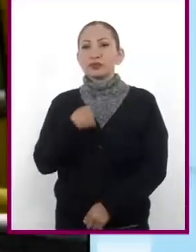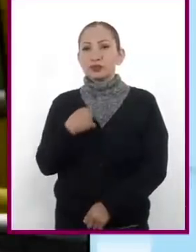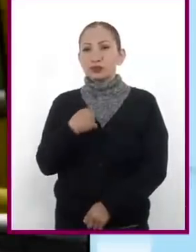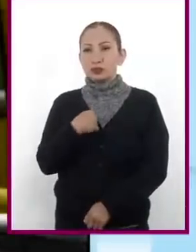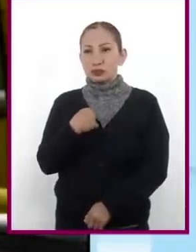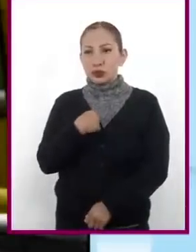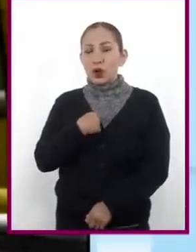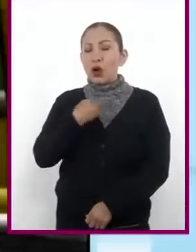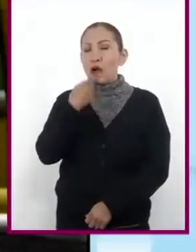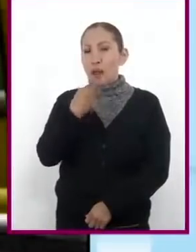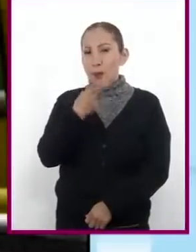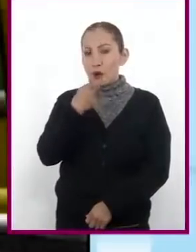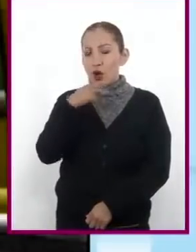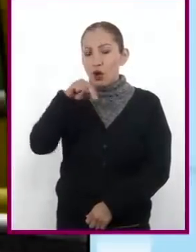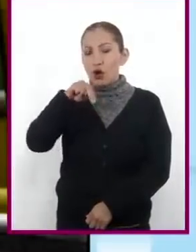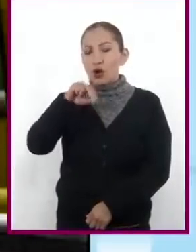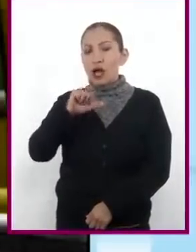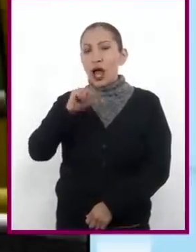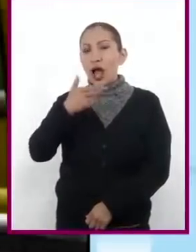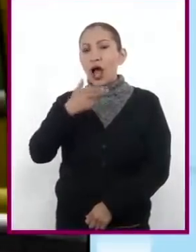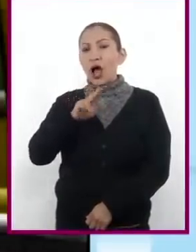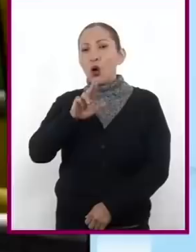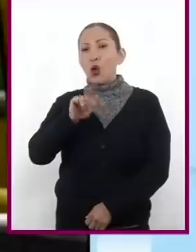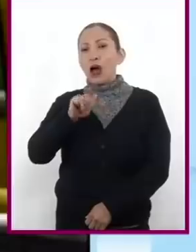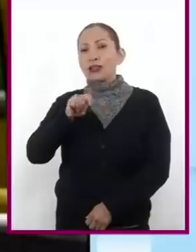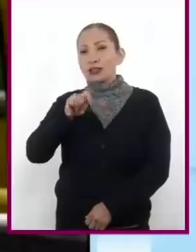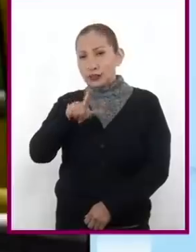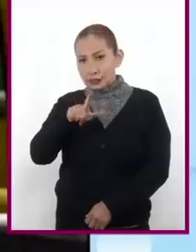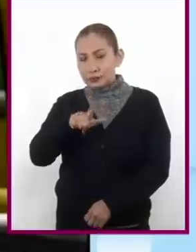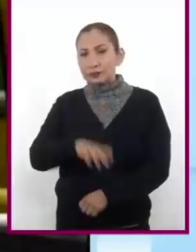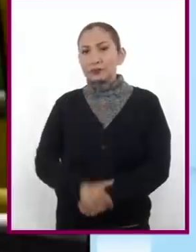yo hablo el náhuatl, lo